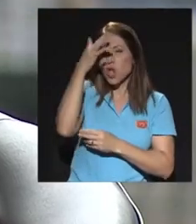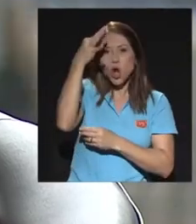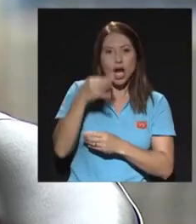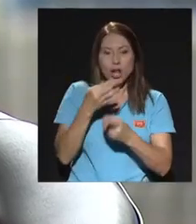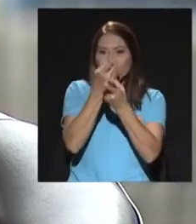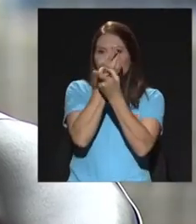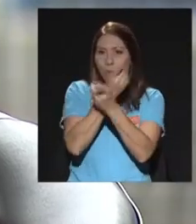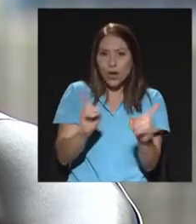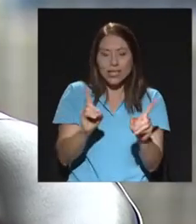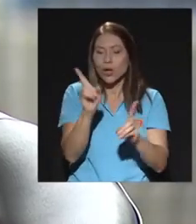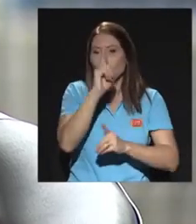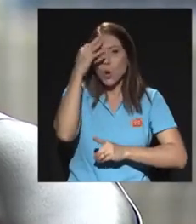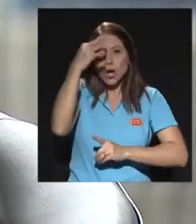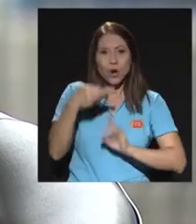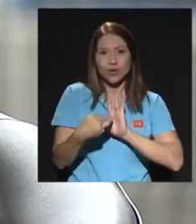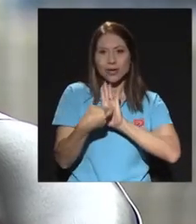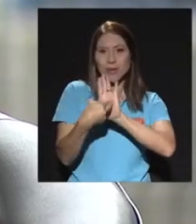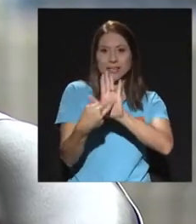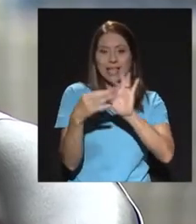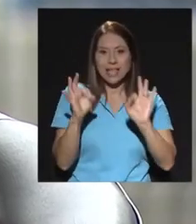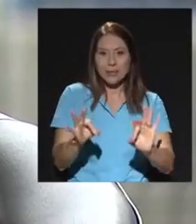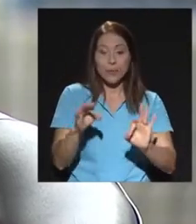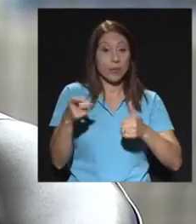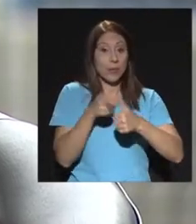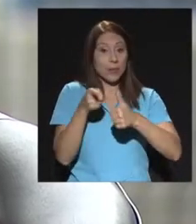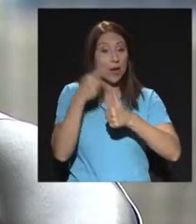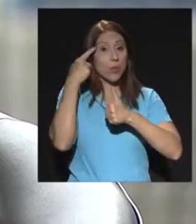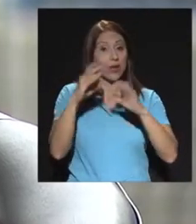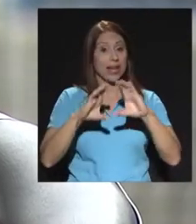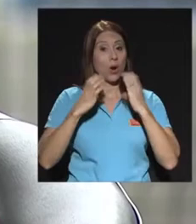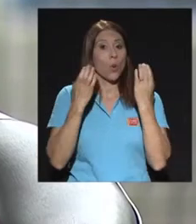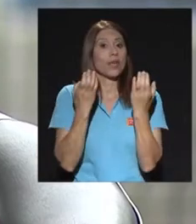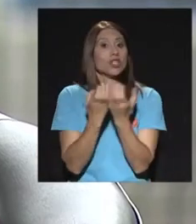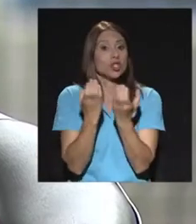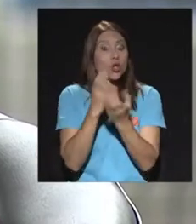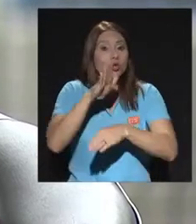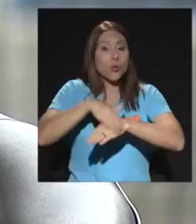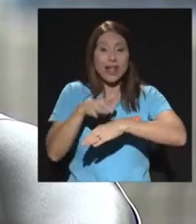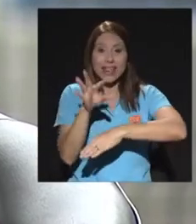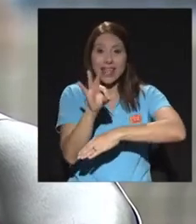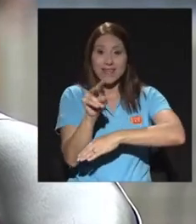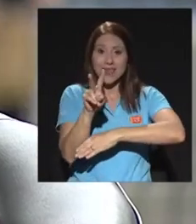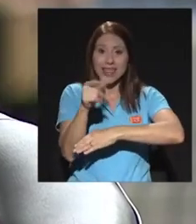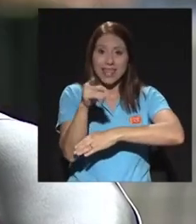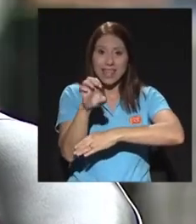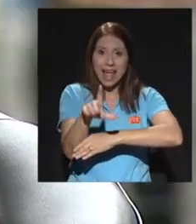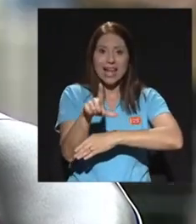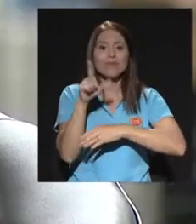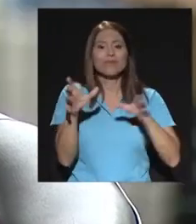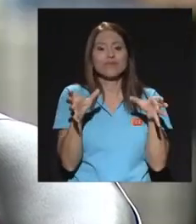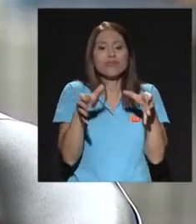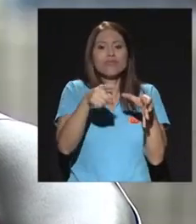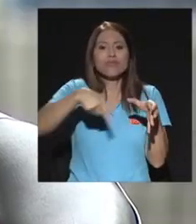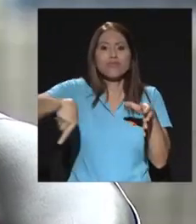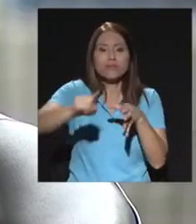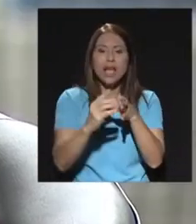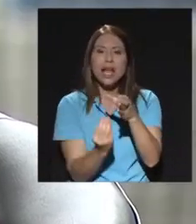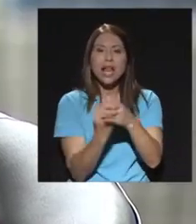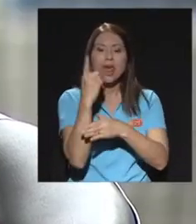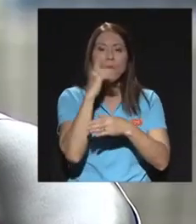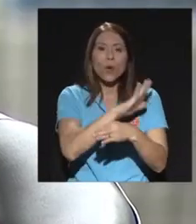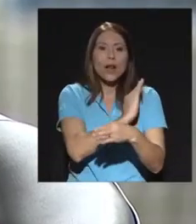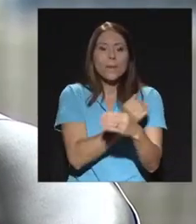tan representativo. Primero, porque la Comisión MISA de Televisión Digital es un órgano creado por el Poder Ejecutivo con